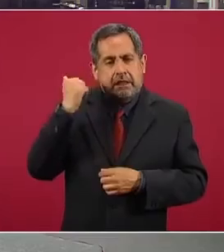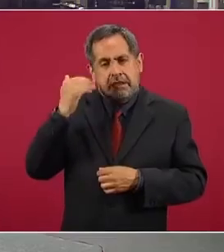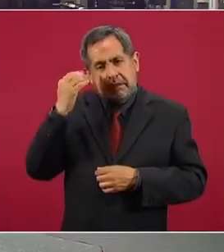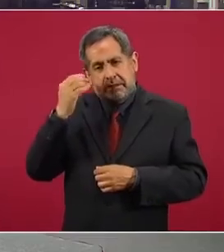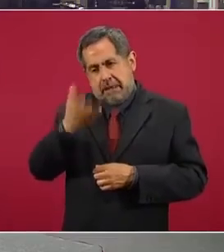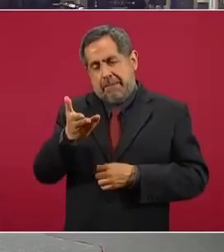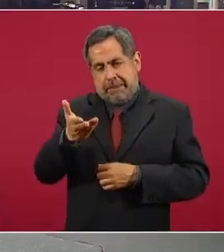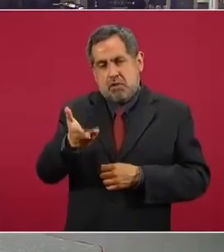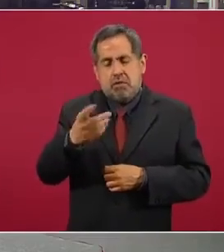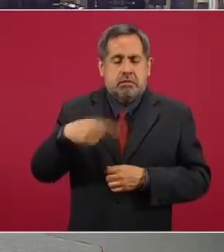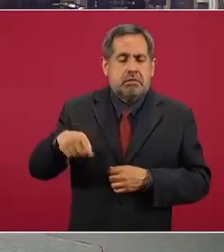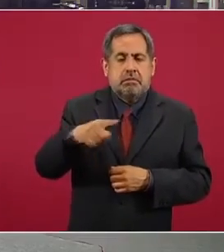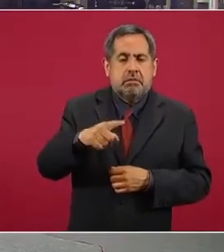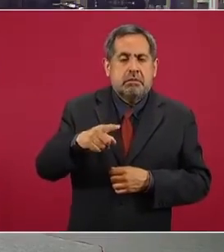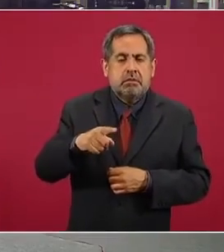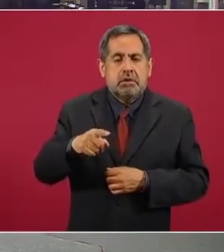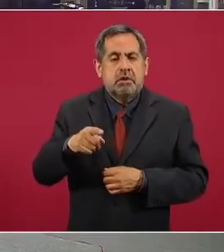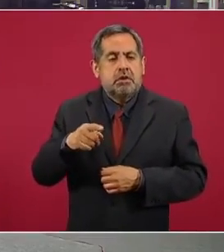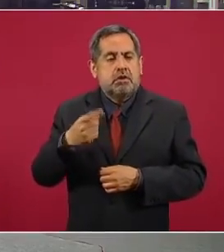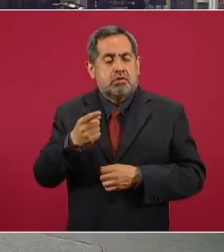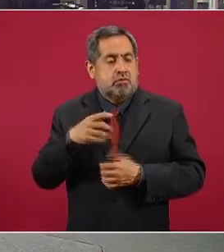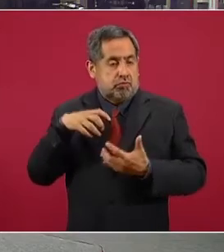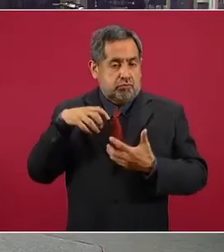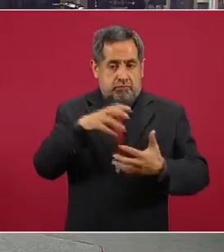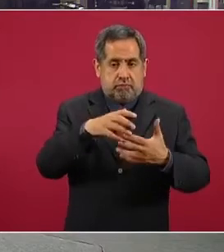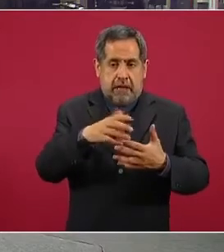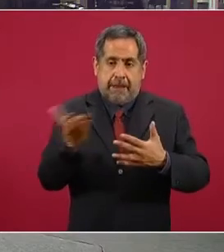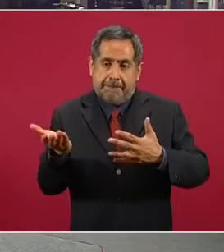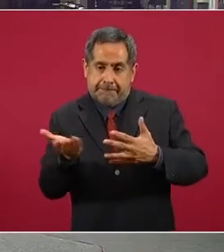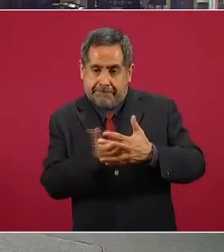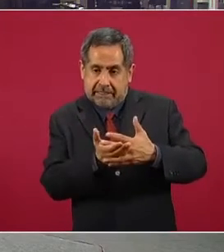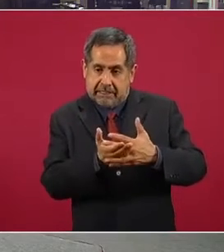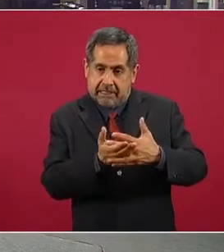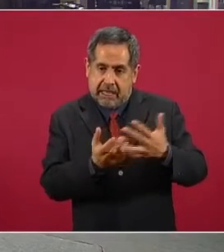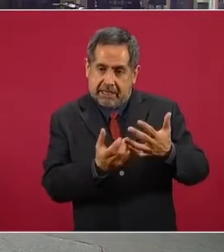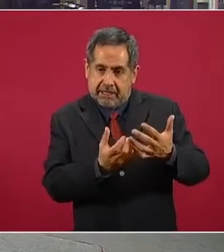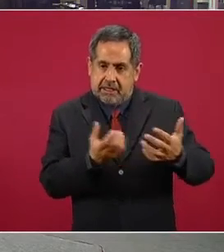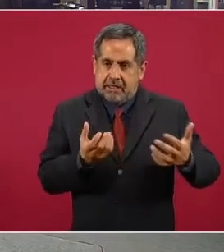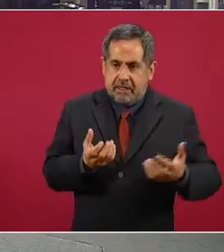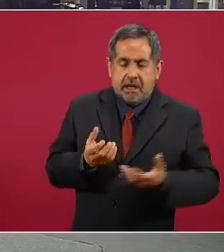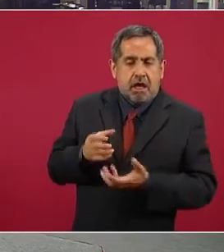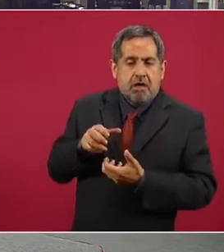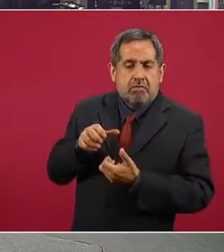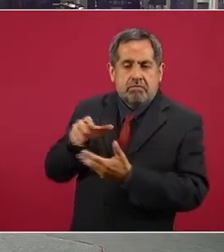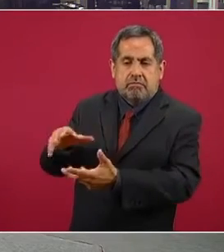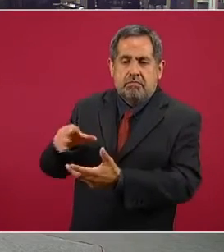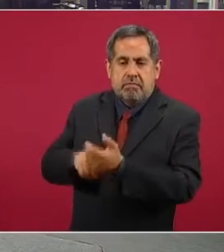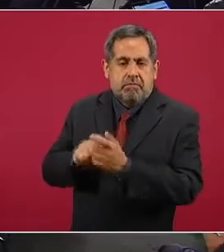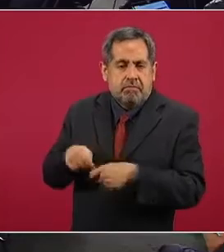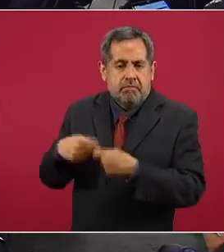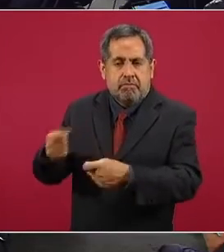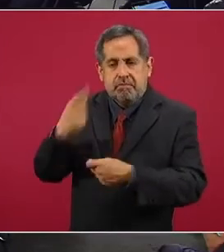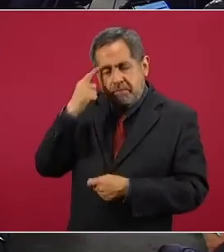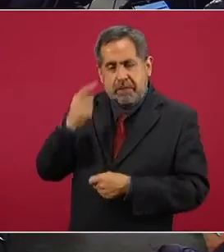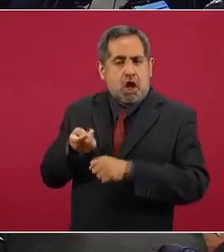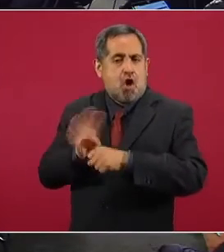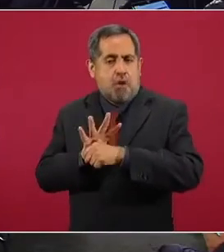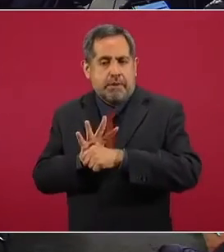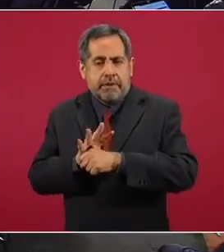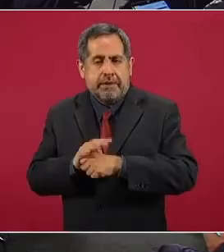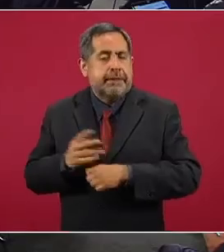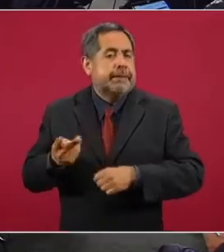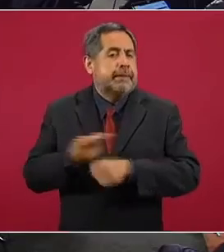solicitado que donaran la mitad de sus prerrogativas para el tema del COVID, y al parecer,